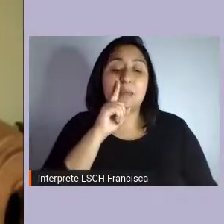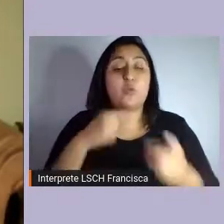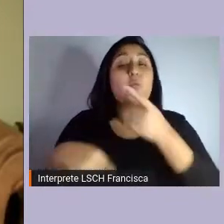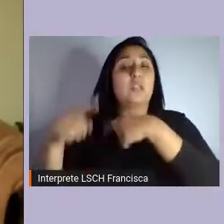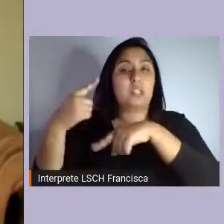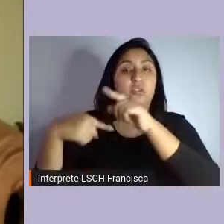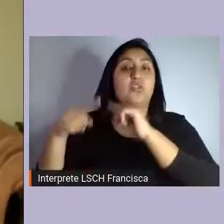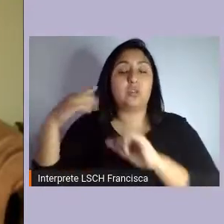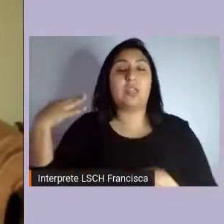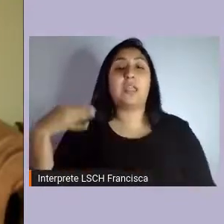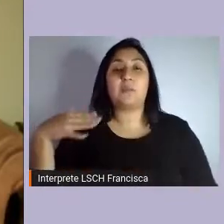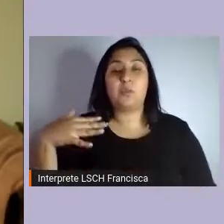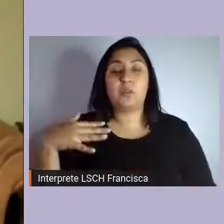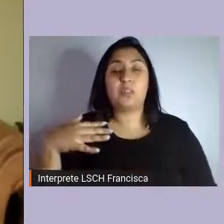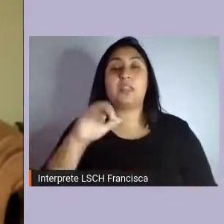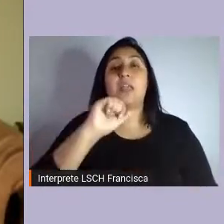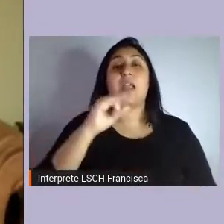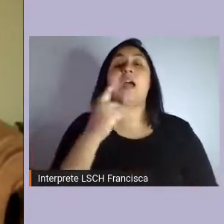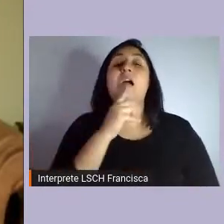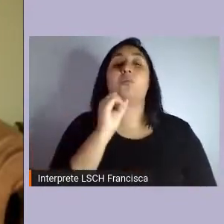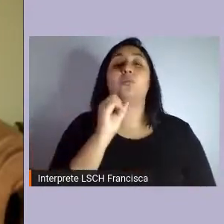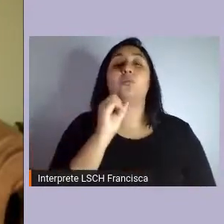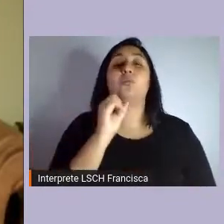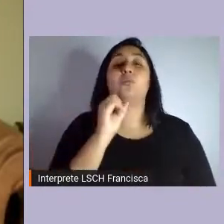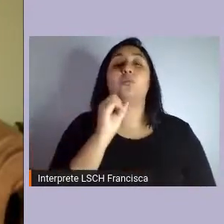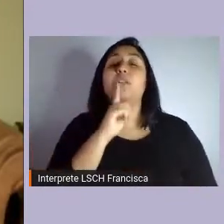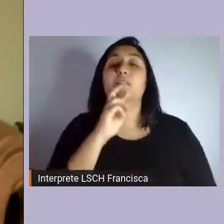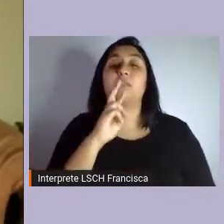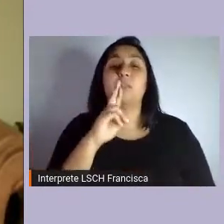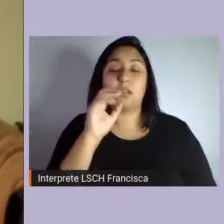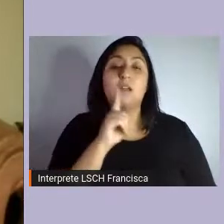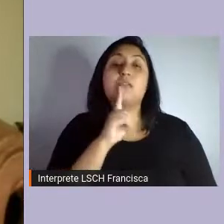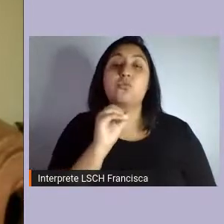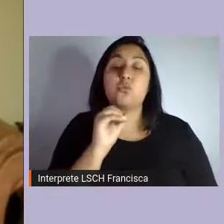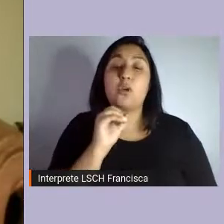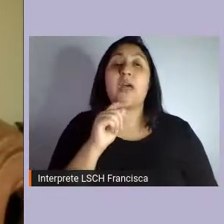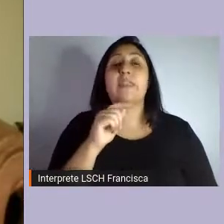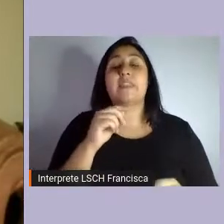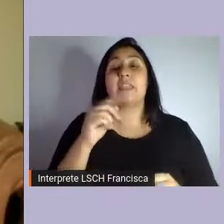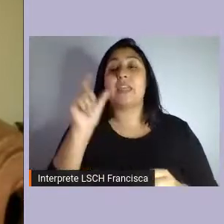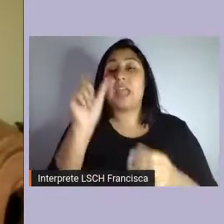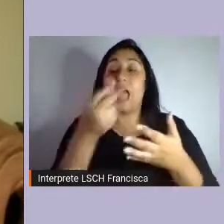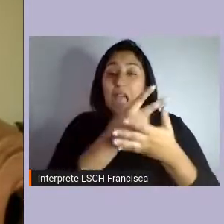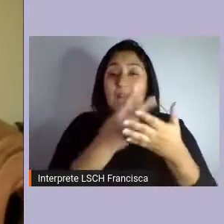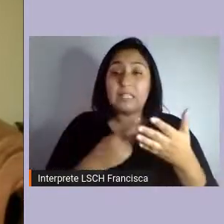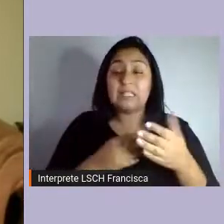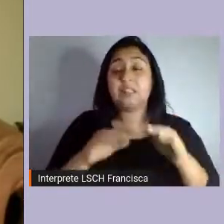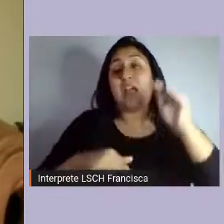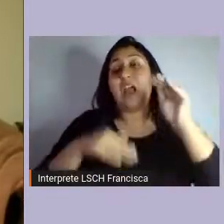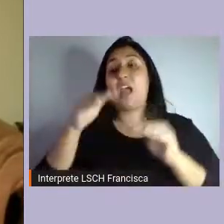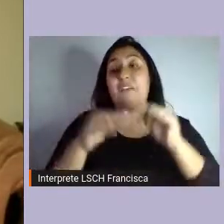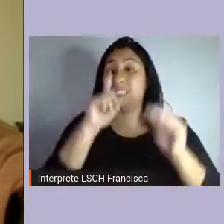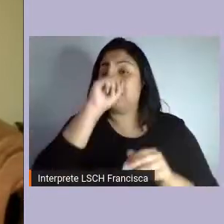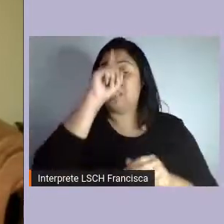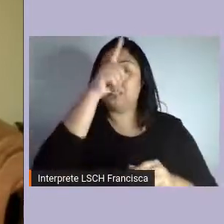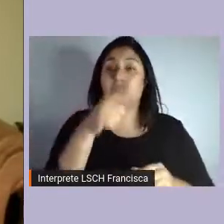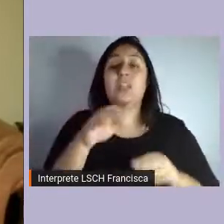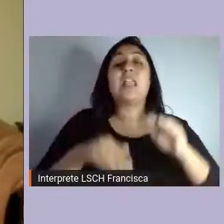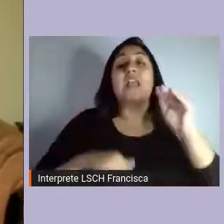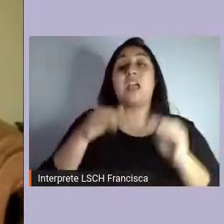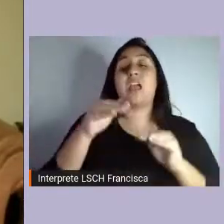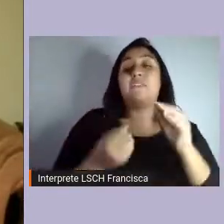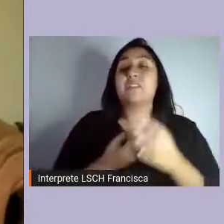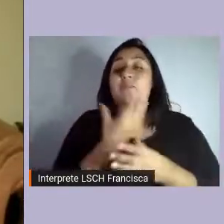este autorretrato de un artista que a veces es tradicional, a veces moderna, a veces dice, pucha, estoy en este fogoncito con mi